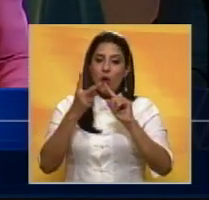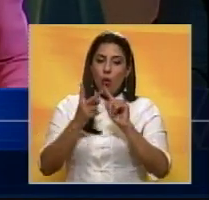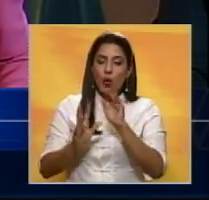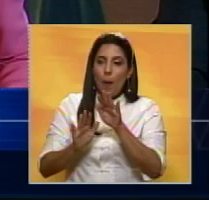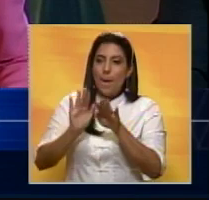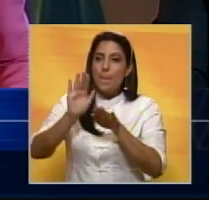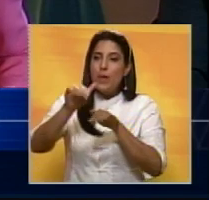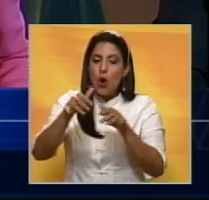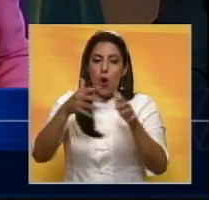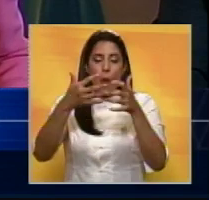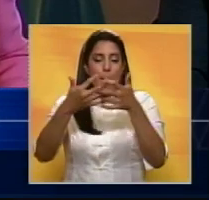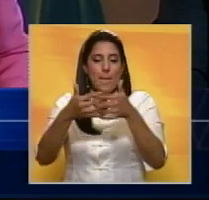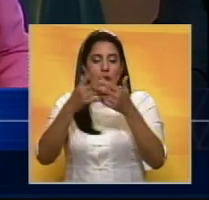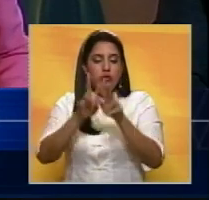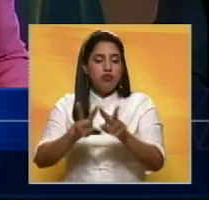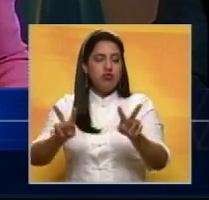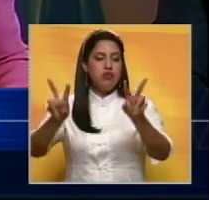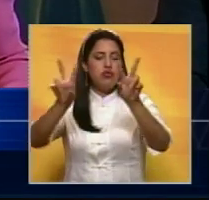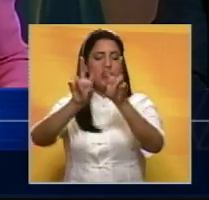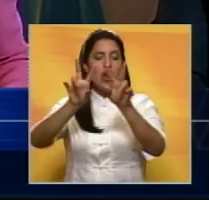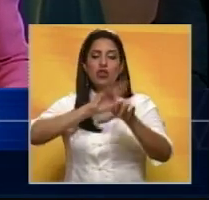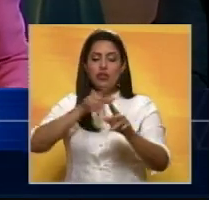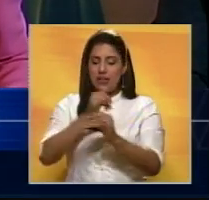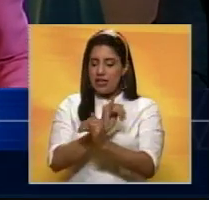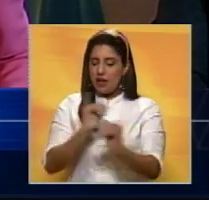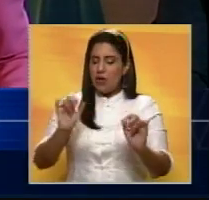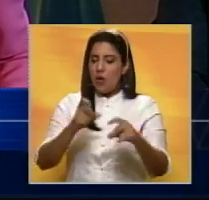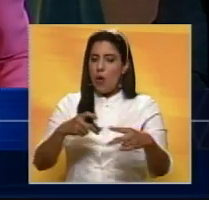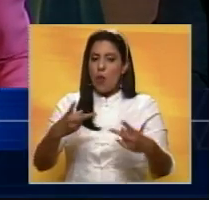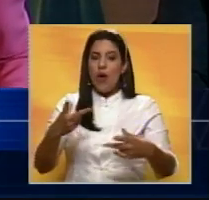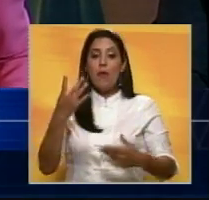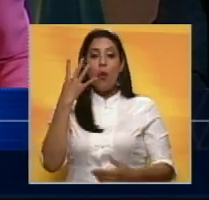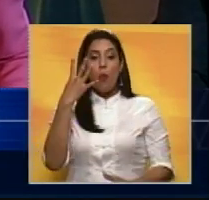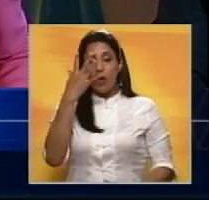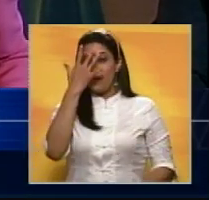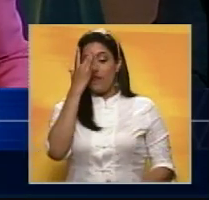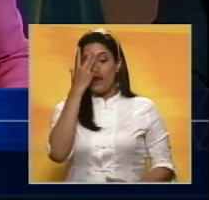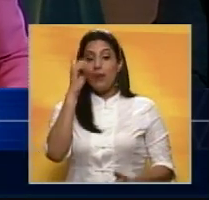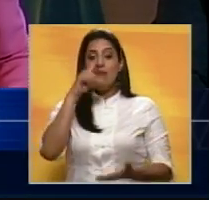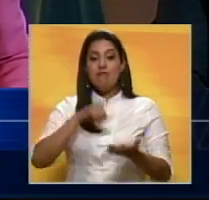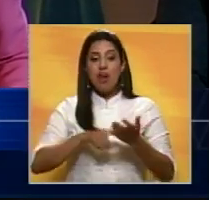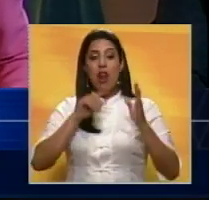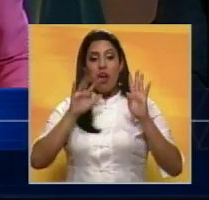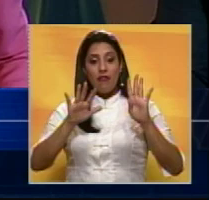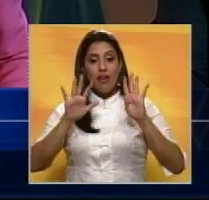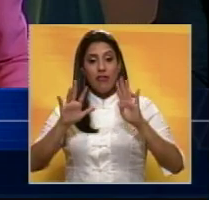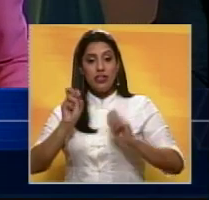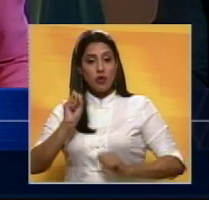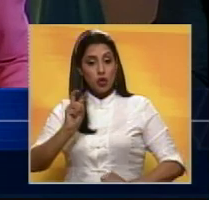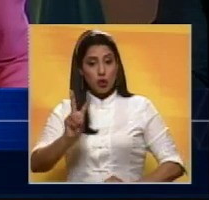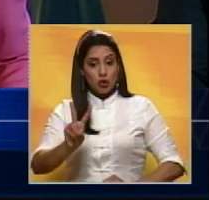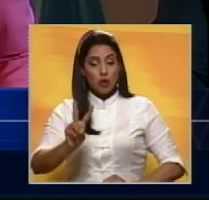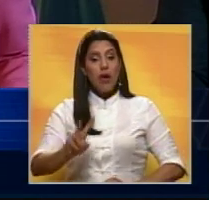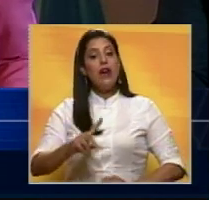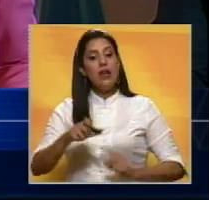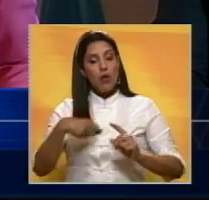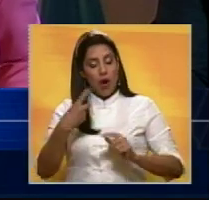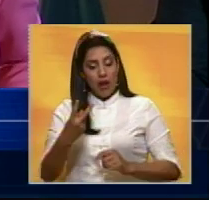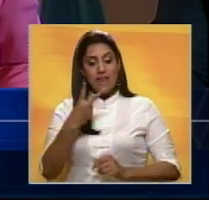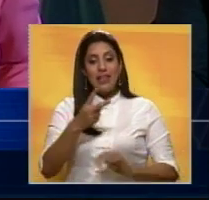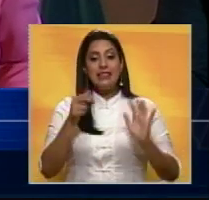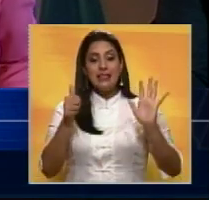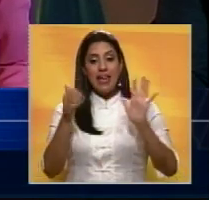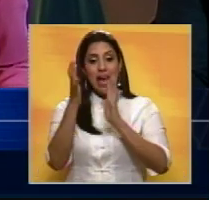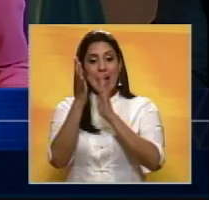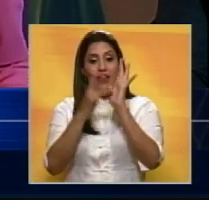la segunda empresa victoriosa para nuestra independencia, el 4 de febrero de 1992, y el 26